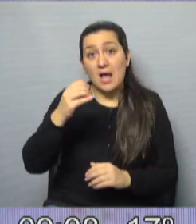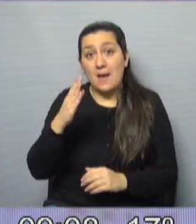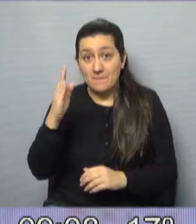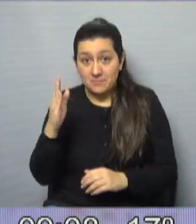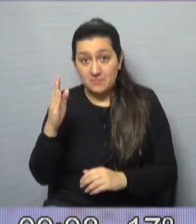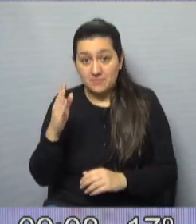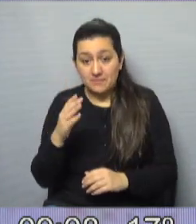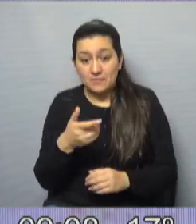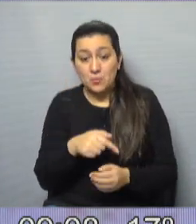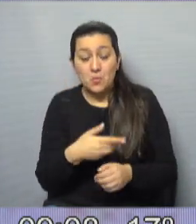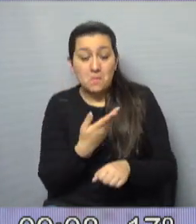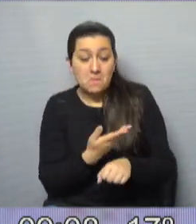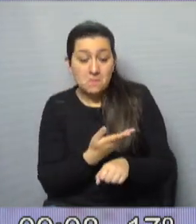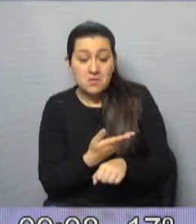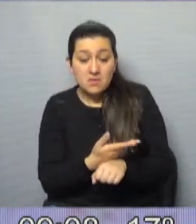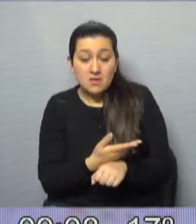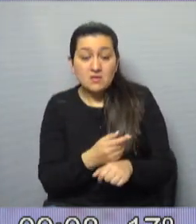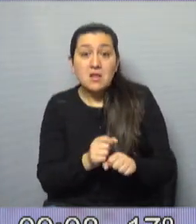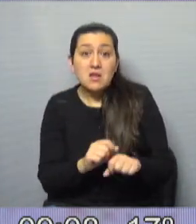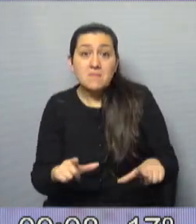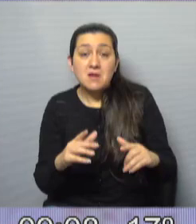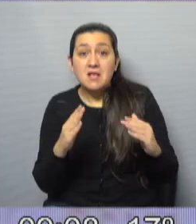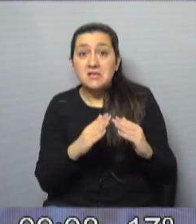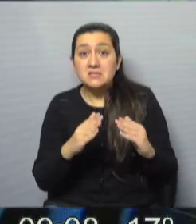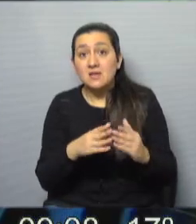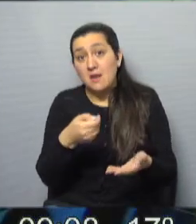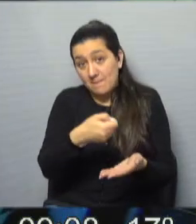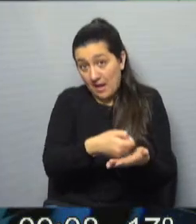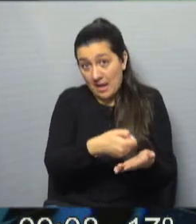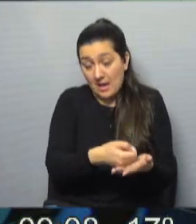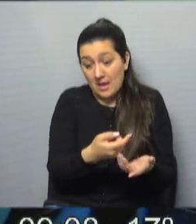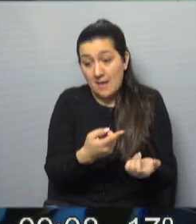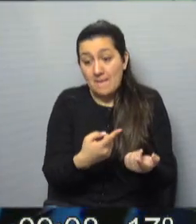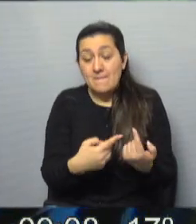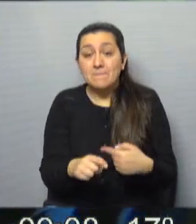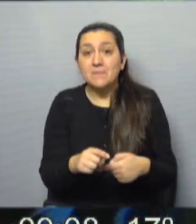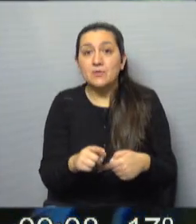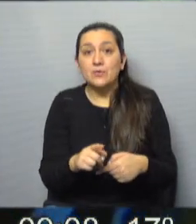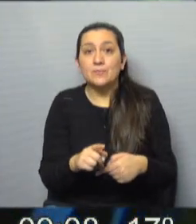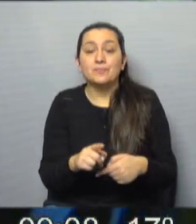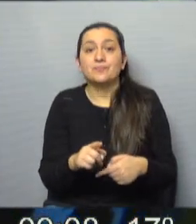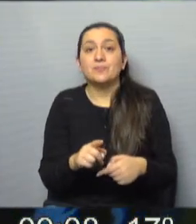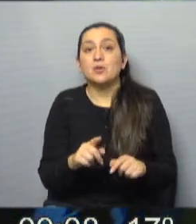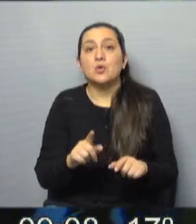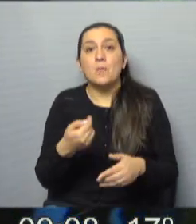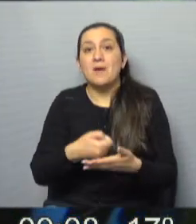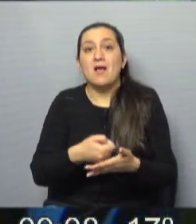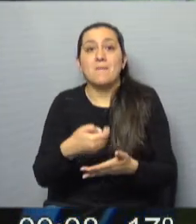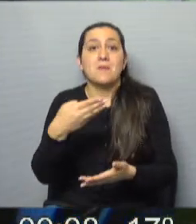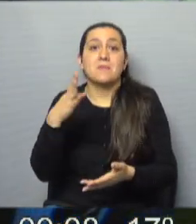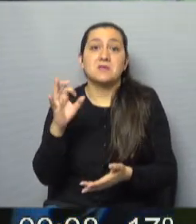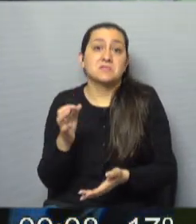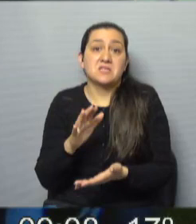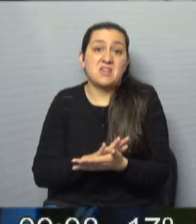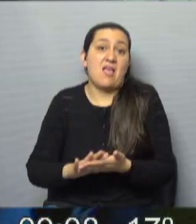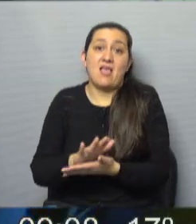pagan una comisión, o sea, uh-huh, sin ningún tipo de seguridad. O sea, que eso puede llegar en cualquier momento acá, no es que estamos lejos de eso.